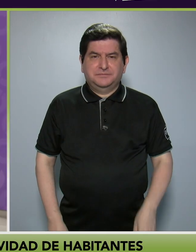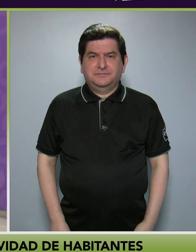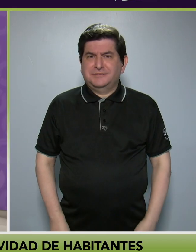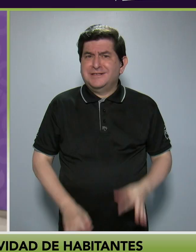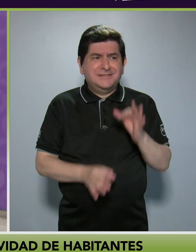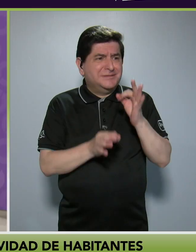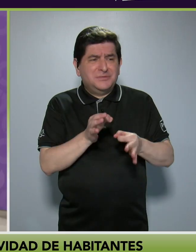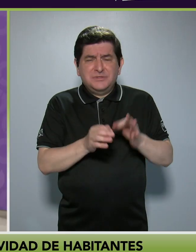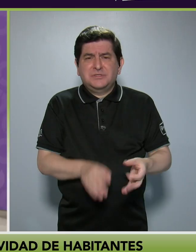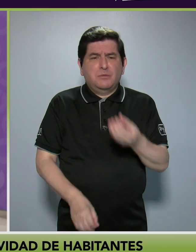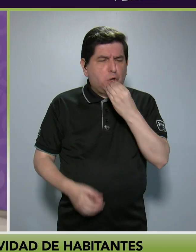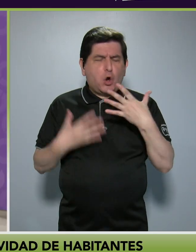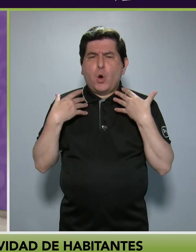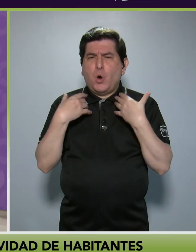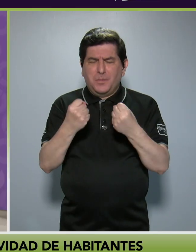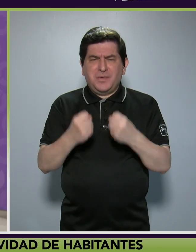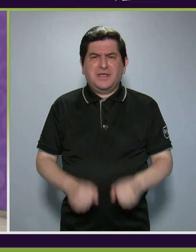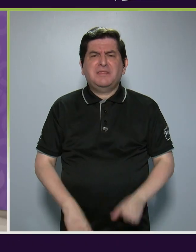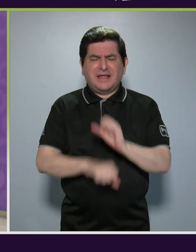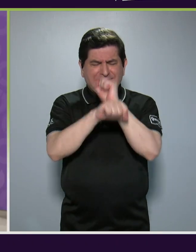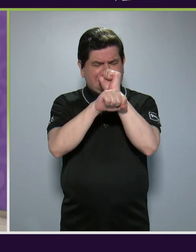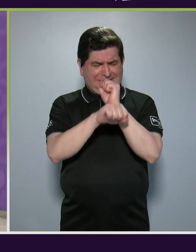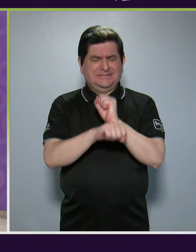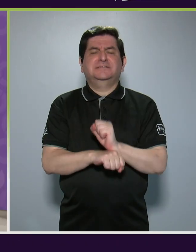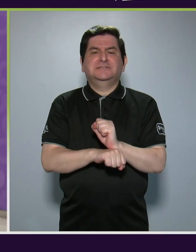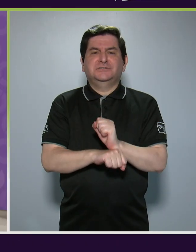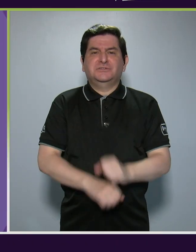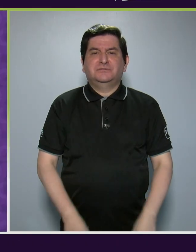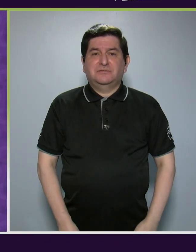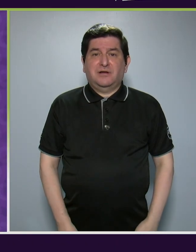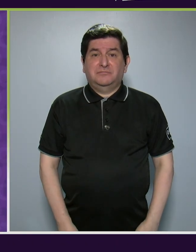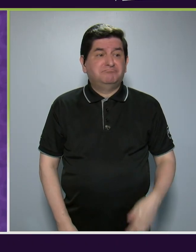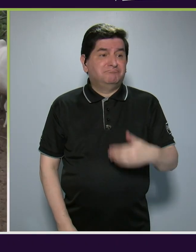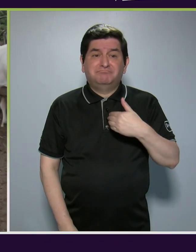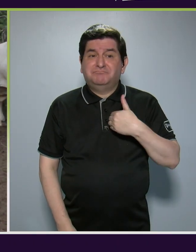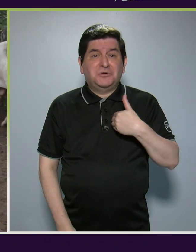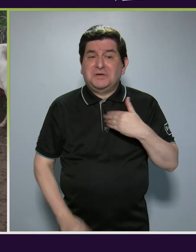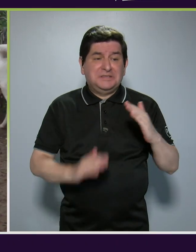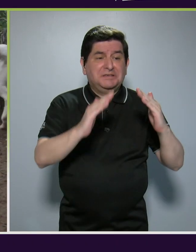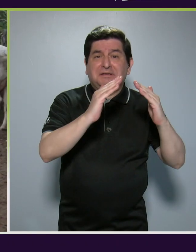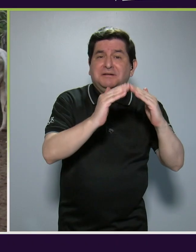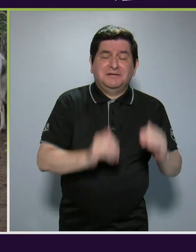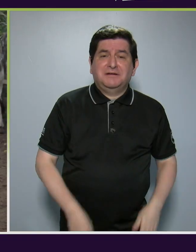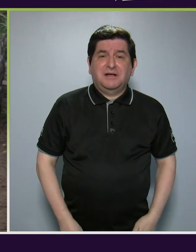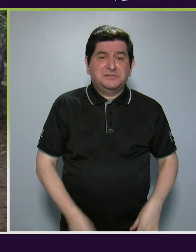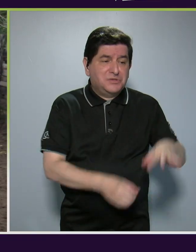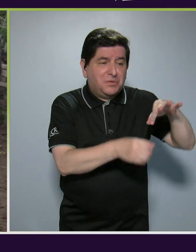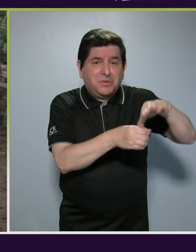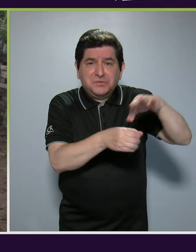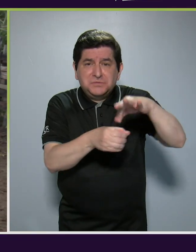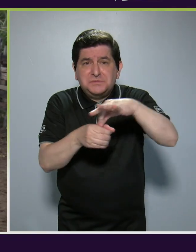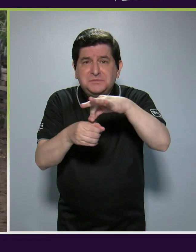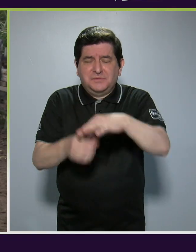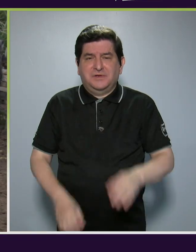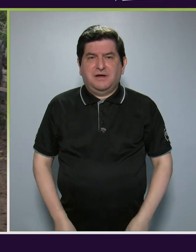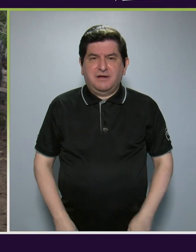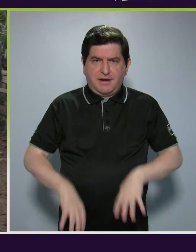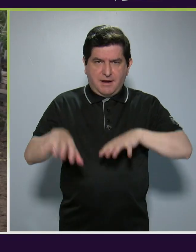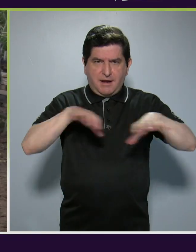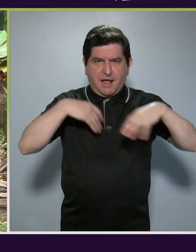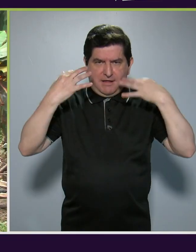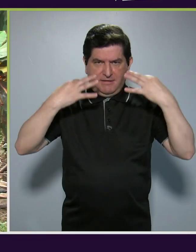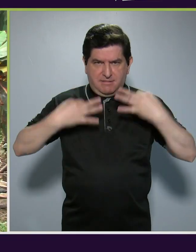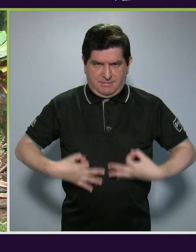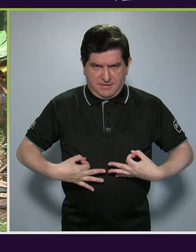simple, comida saludable, tradicional, ¿verdad?, la que tienen en sus casas, en sus huertos, la actividad